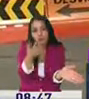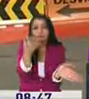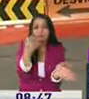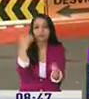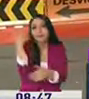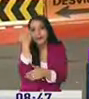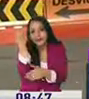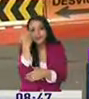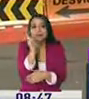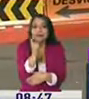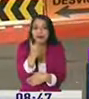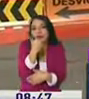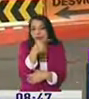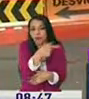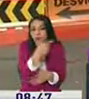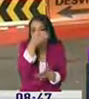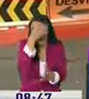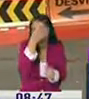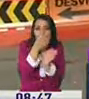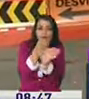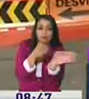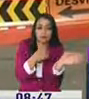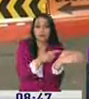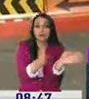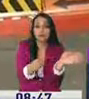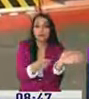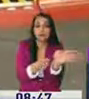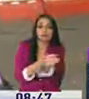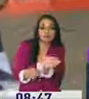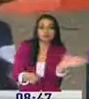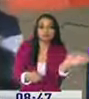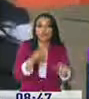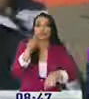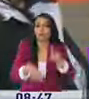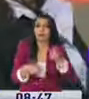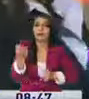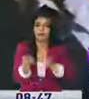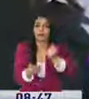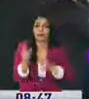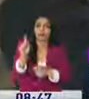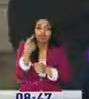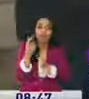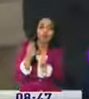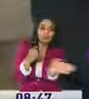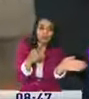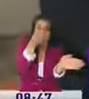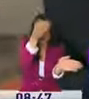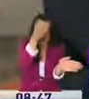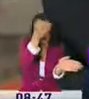necesidad operativa de la clínica, pero no se permitirá salir por la misma vía hacia